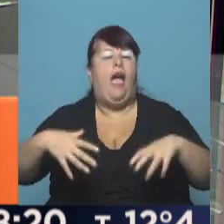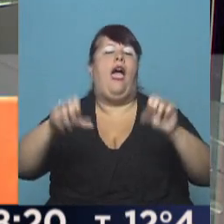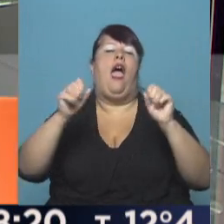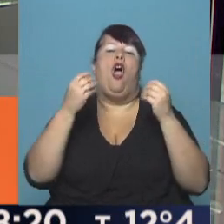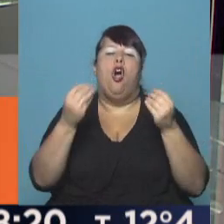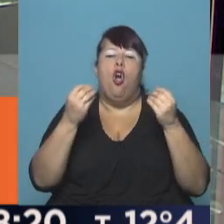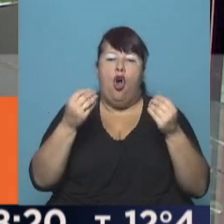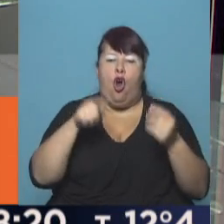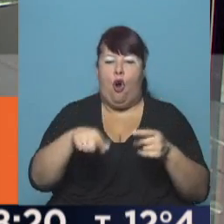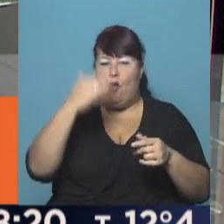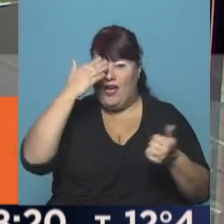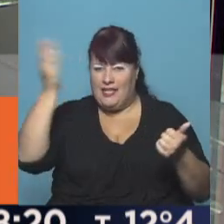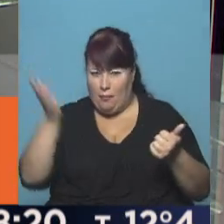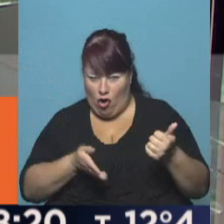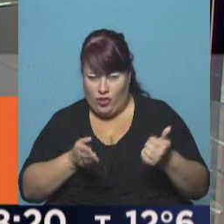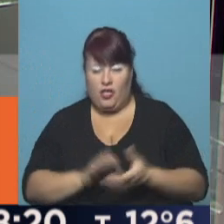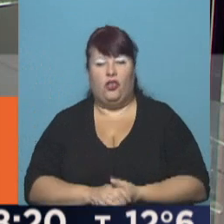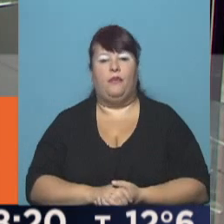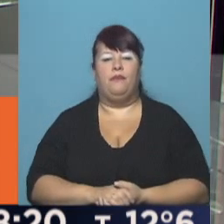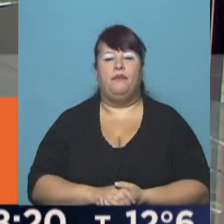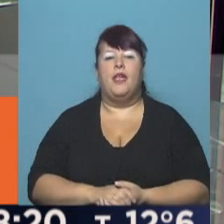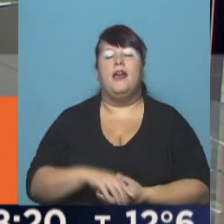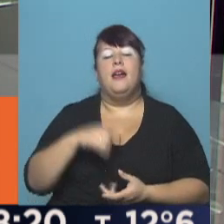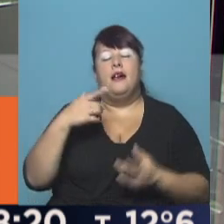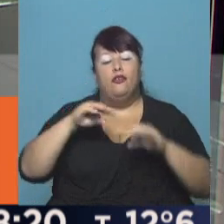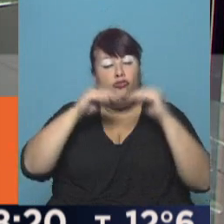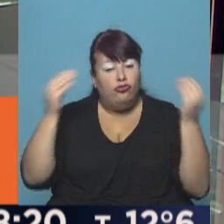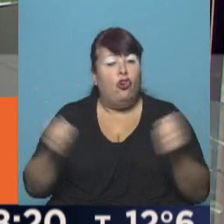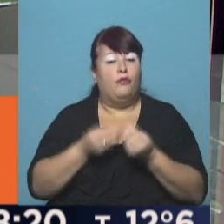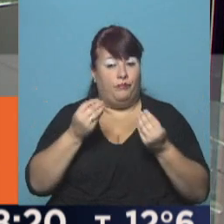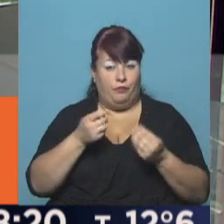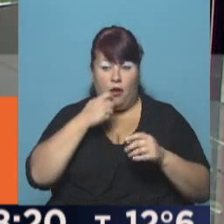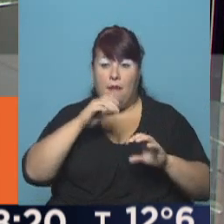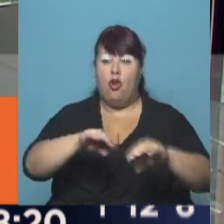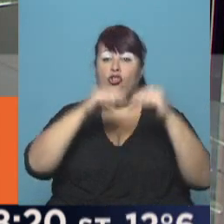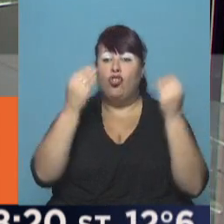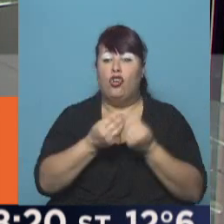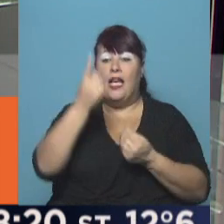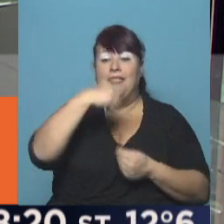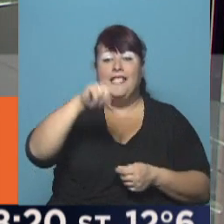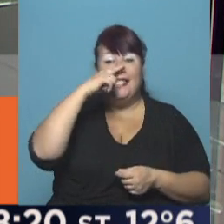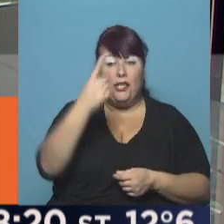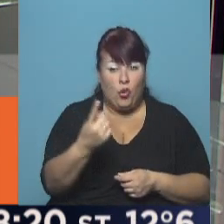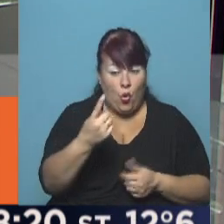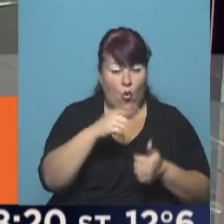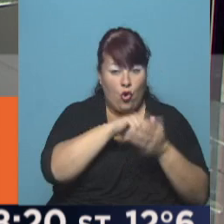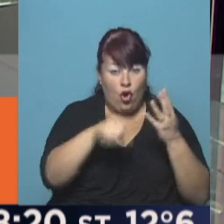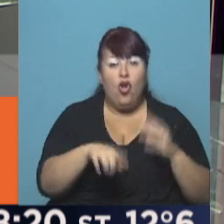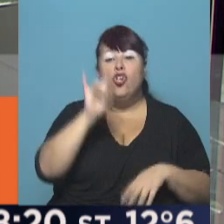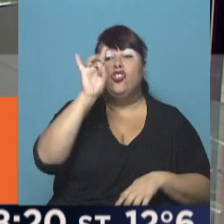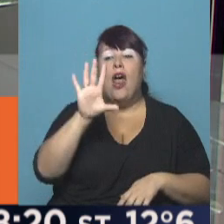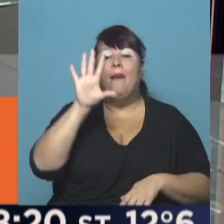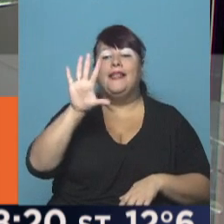estaba compuesto ese 15%. Y lo que nos dio es que del total de los 171 casos, solo